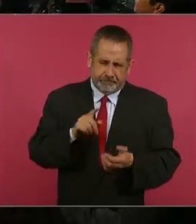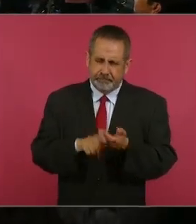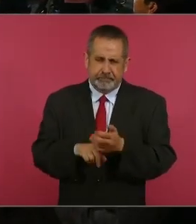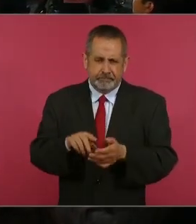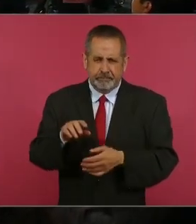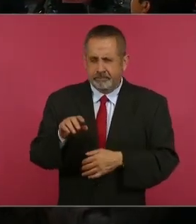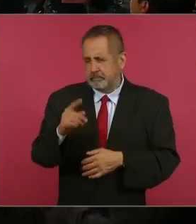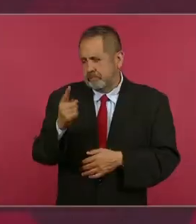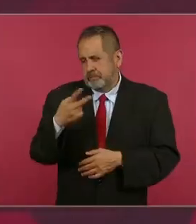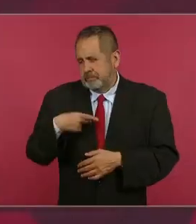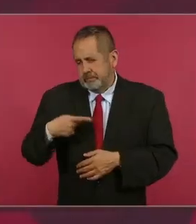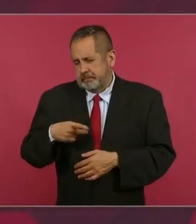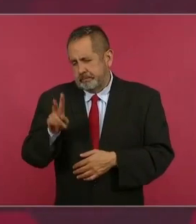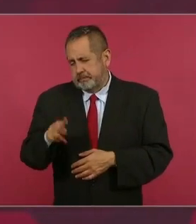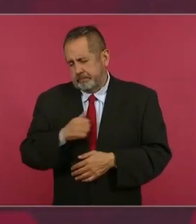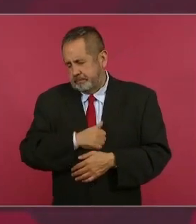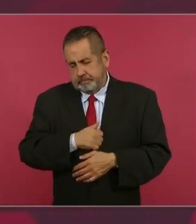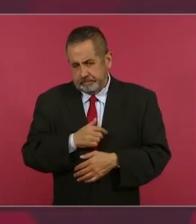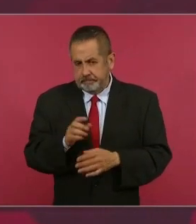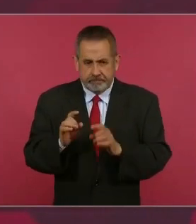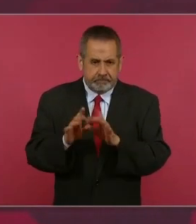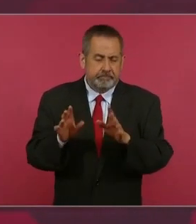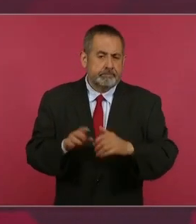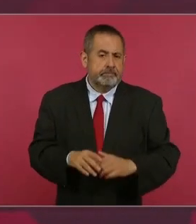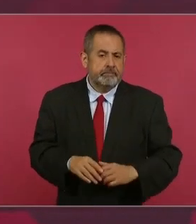cualquier persona,